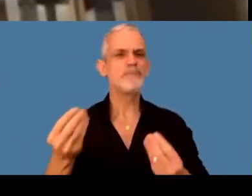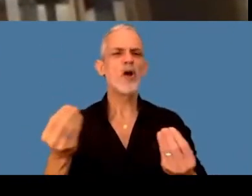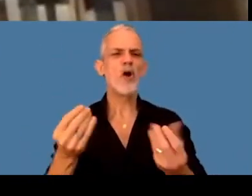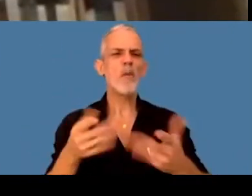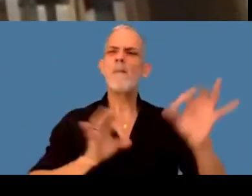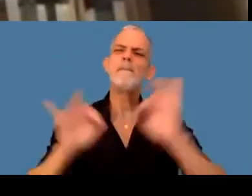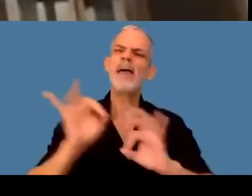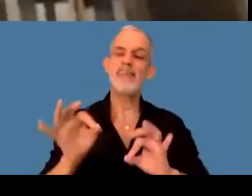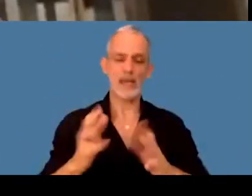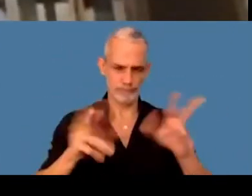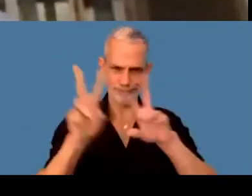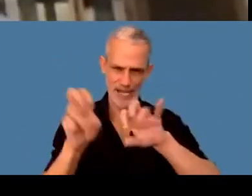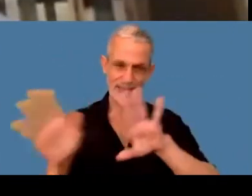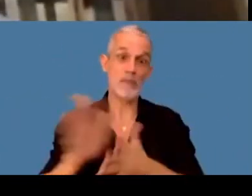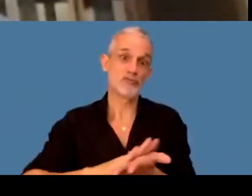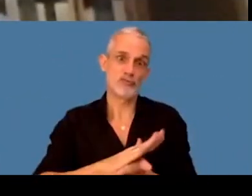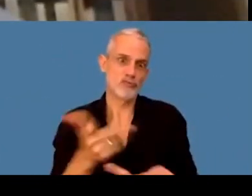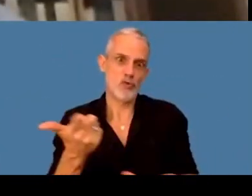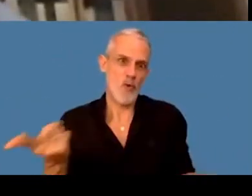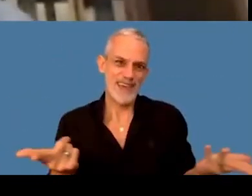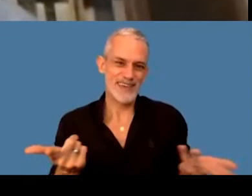es un tema que no tenemos resuelto.